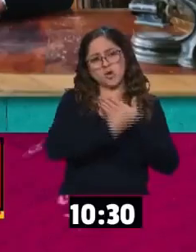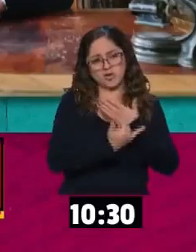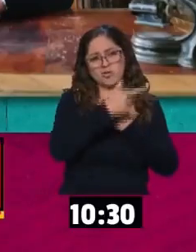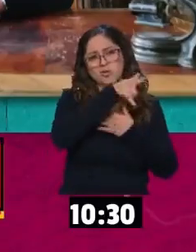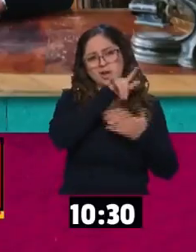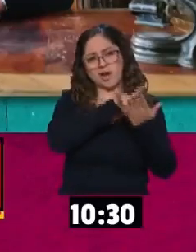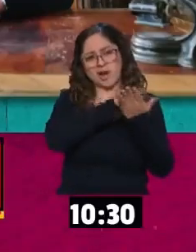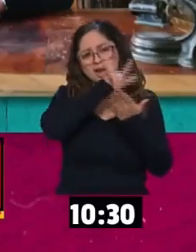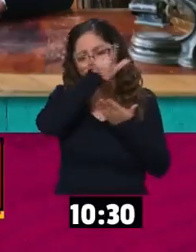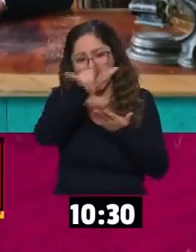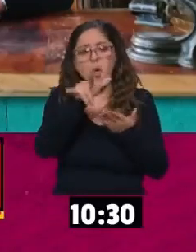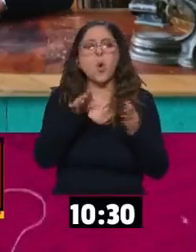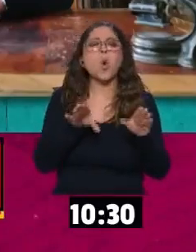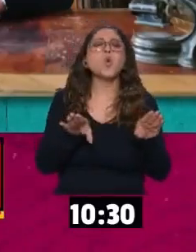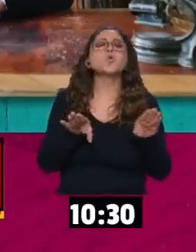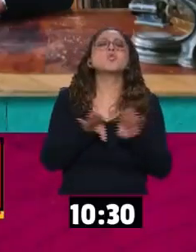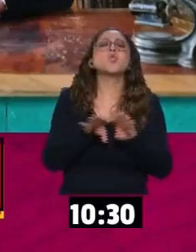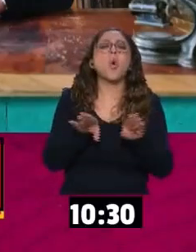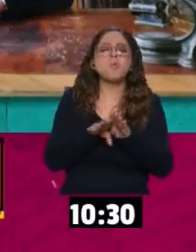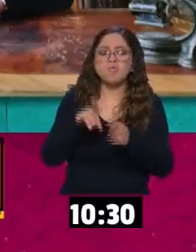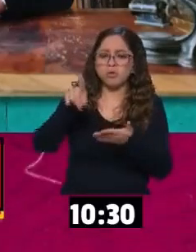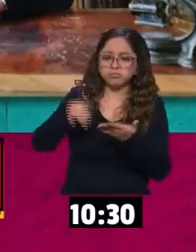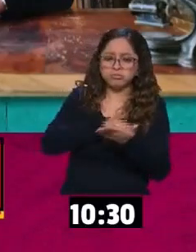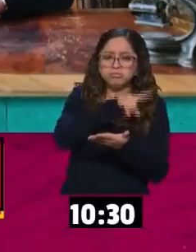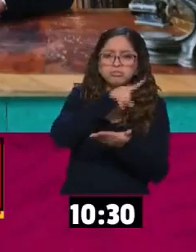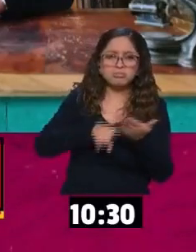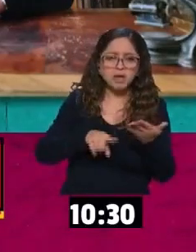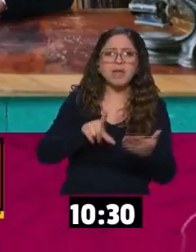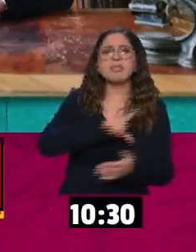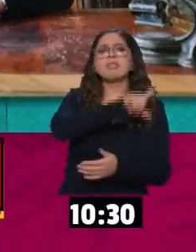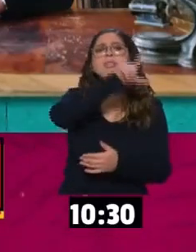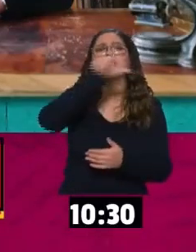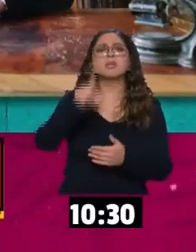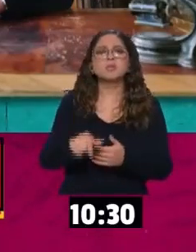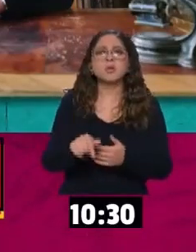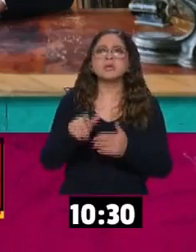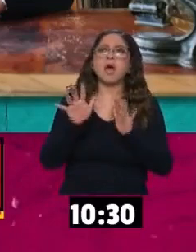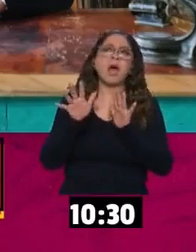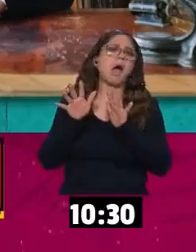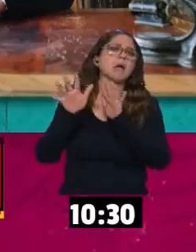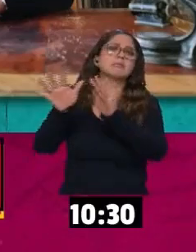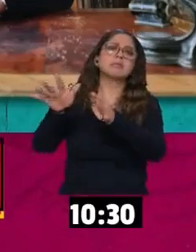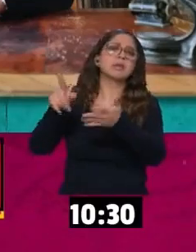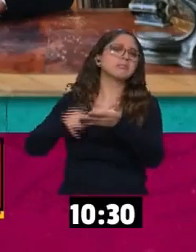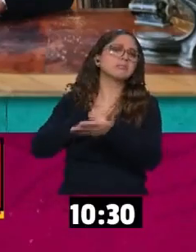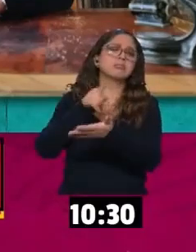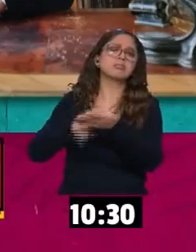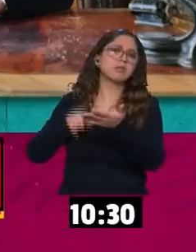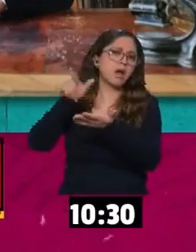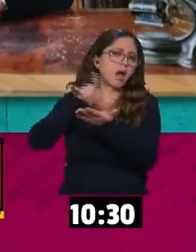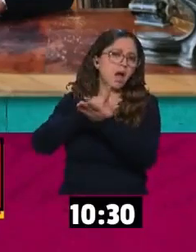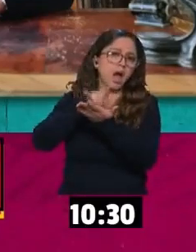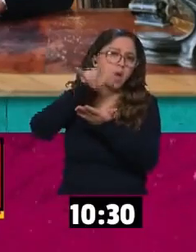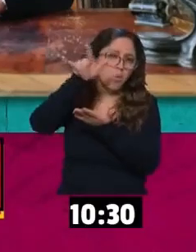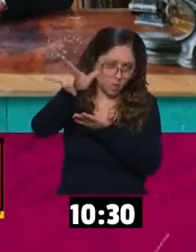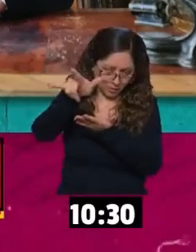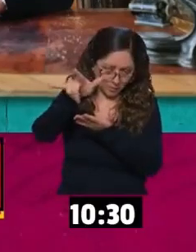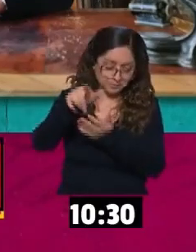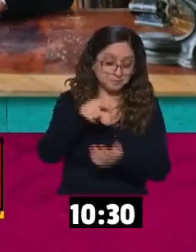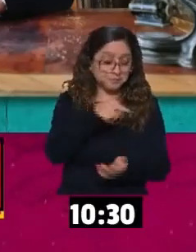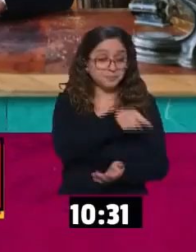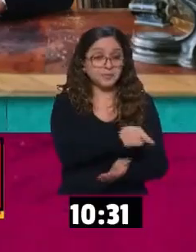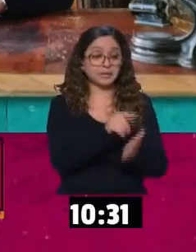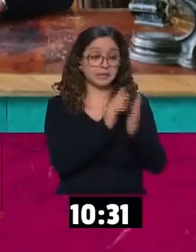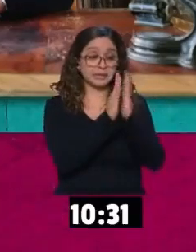se hizo la cancelación y cómo se terminó la cancelación. Entonces, este es un libro que es un